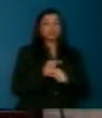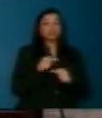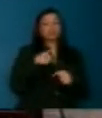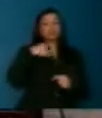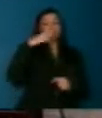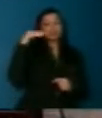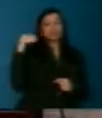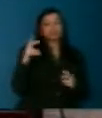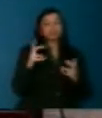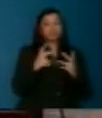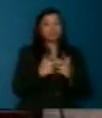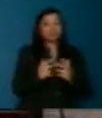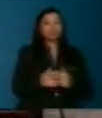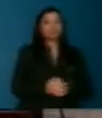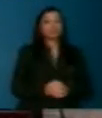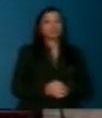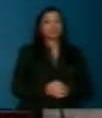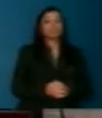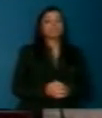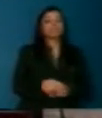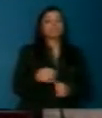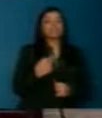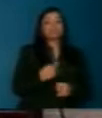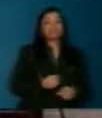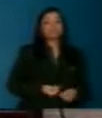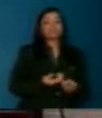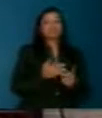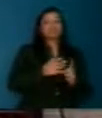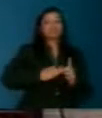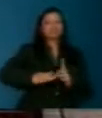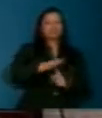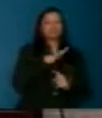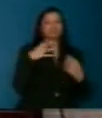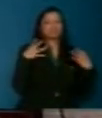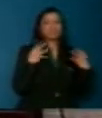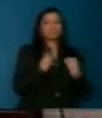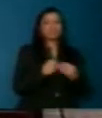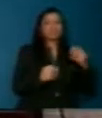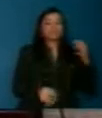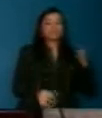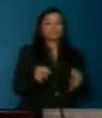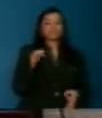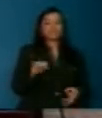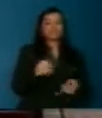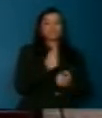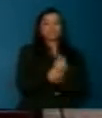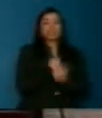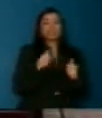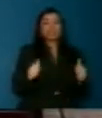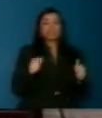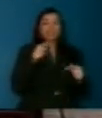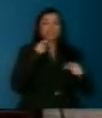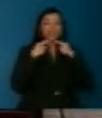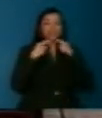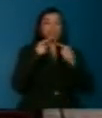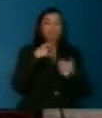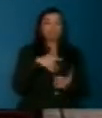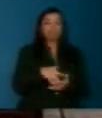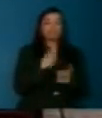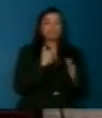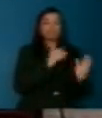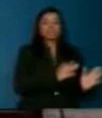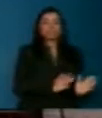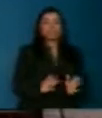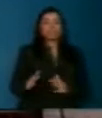nacional, como condición para una sociedad justa, libre, democrática y ordenada.